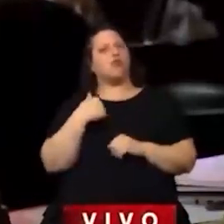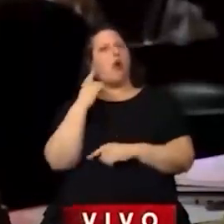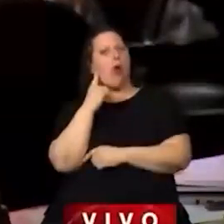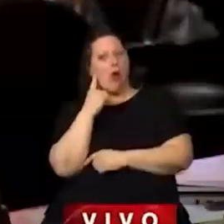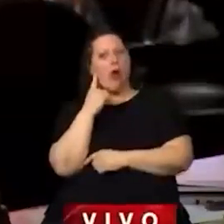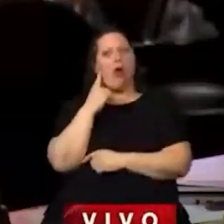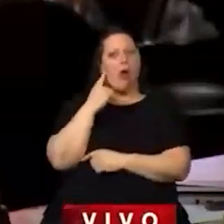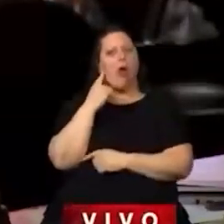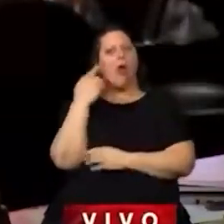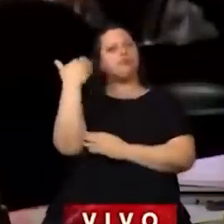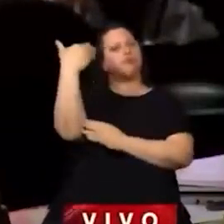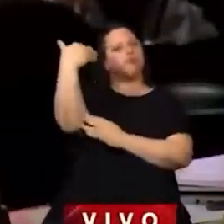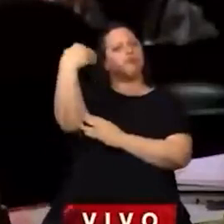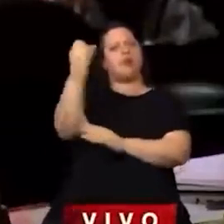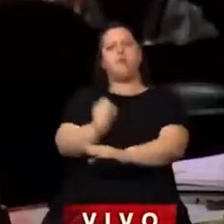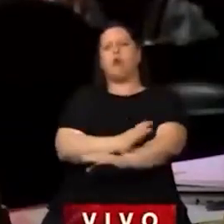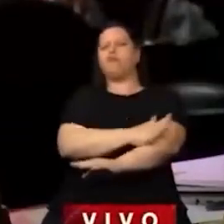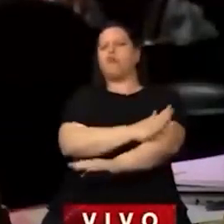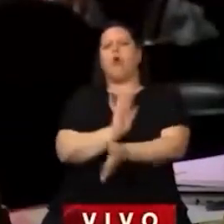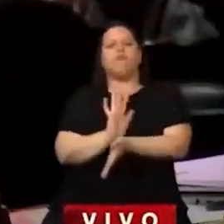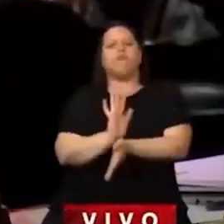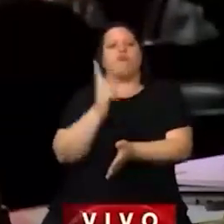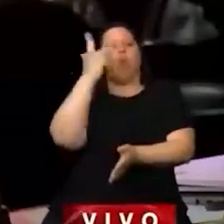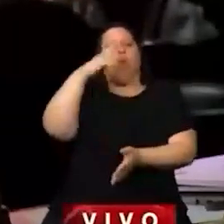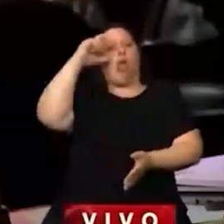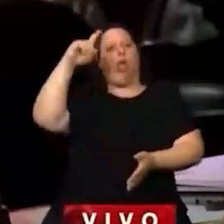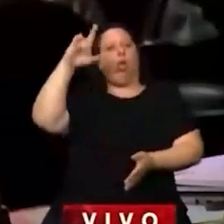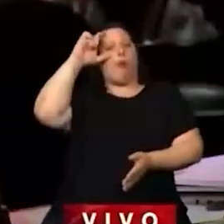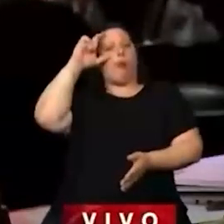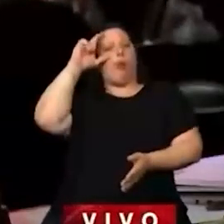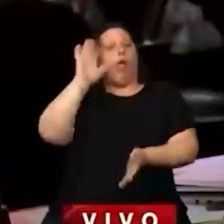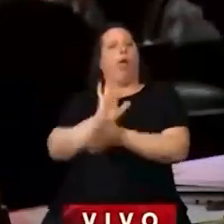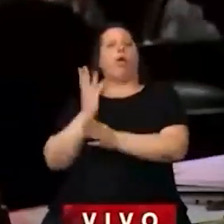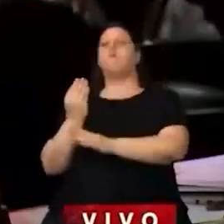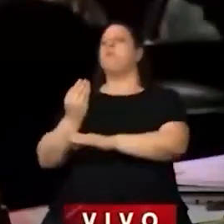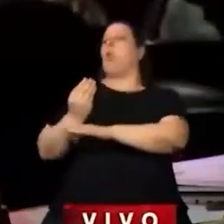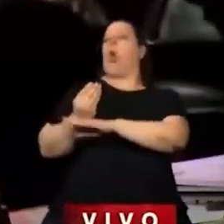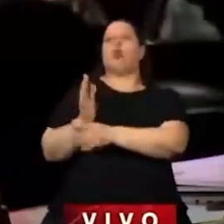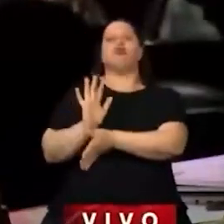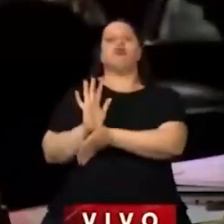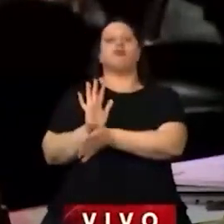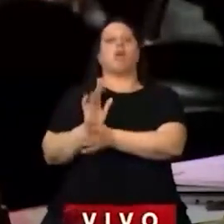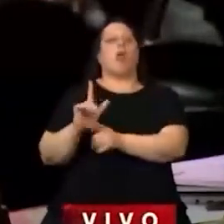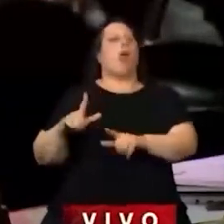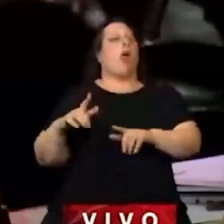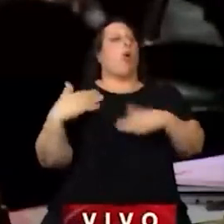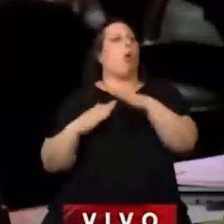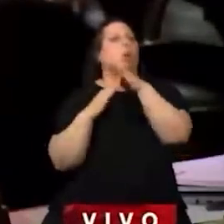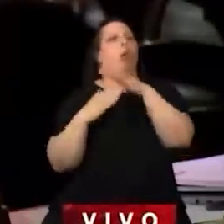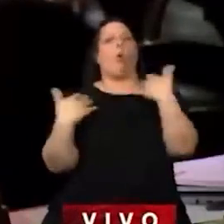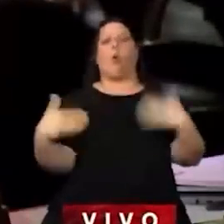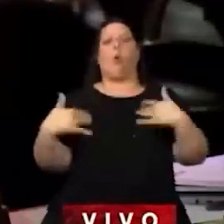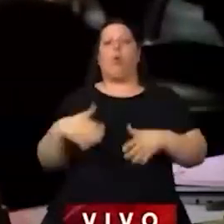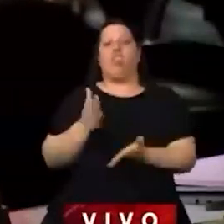discursos que ponen a la señora de Bonafini como una suerte de prócer de los derechos humanos. Me pregunto,